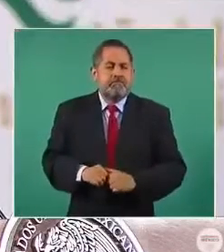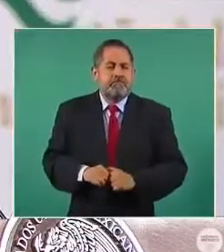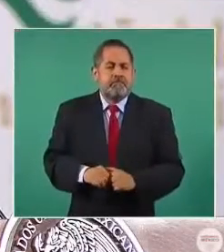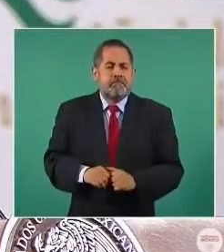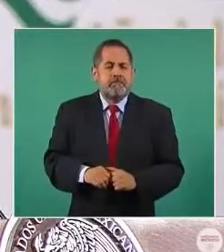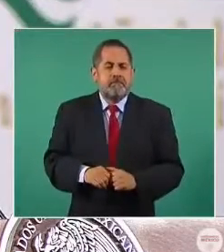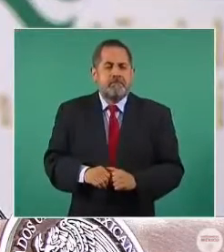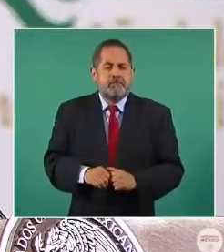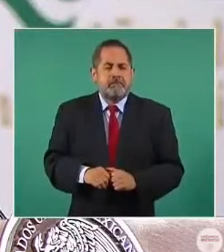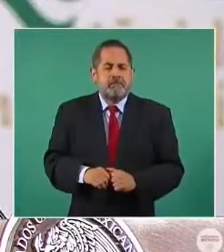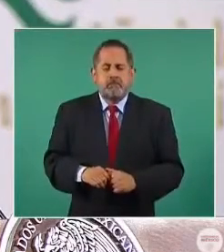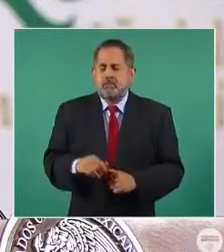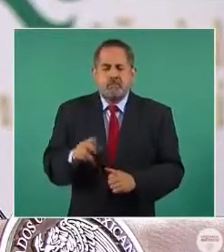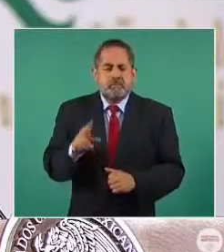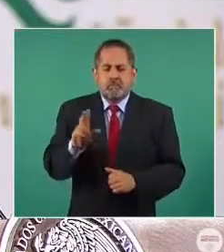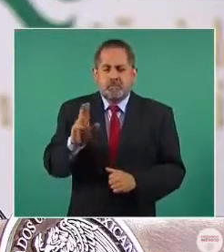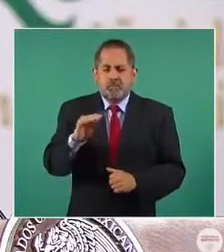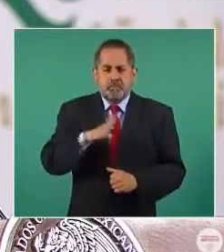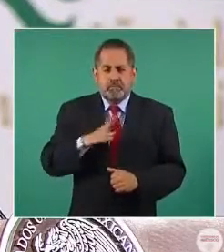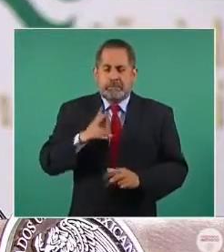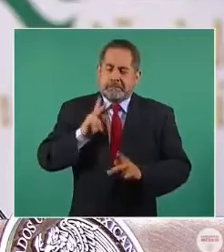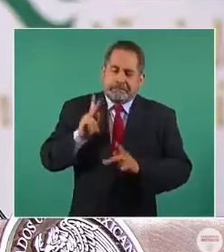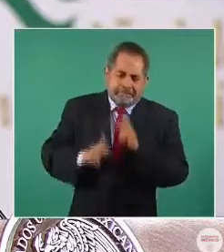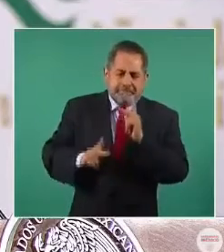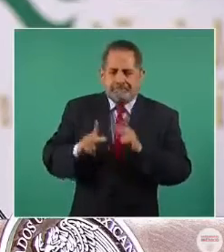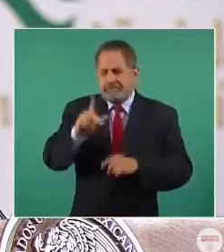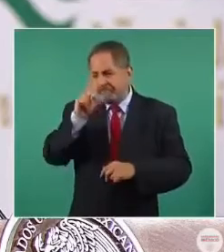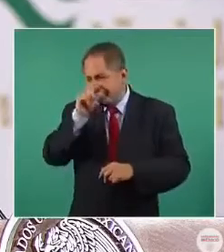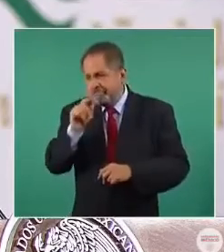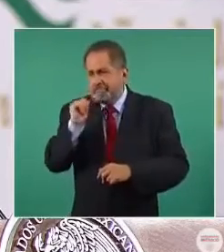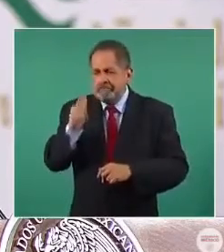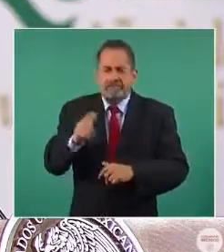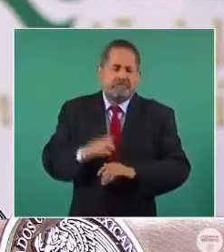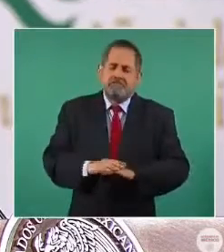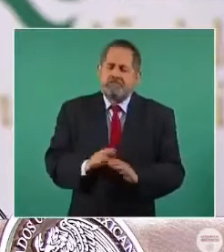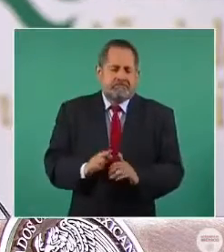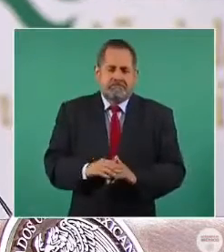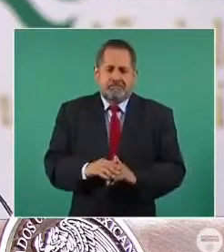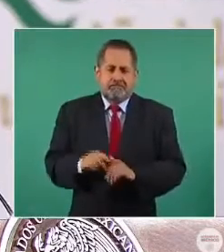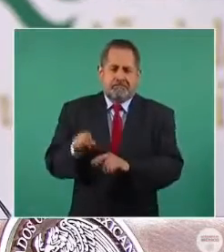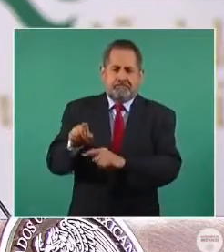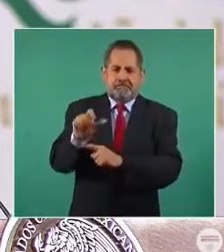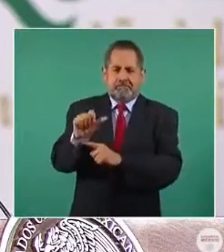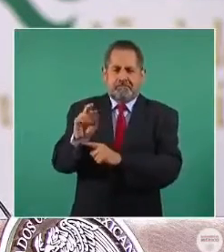No tengo ningún asunto pendiente. Lo de Arturo Saldívar, creo que